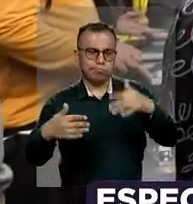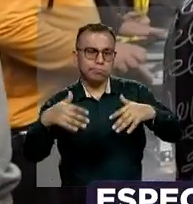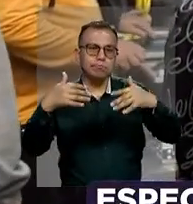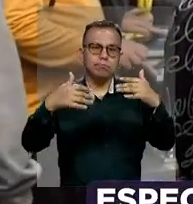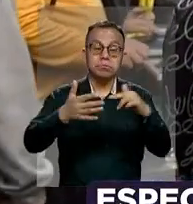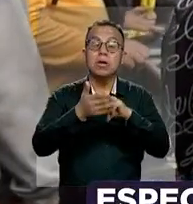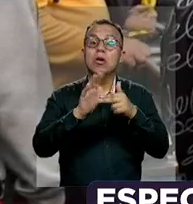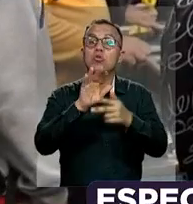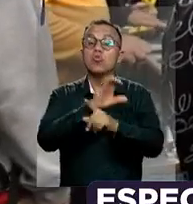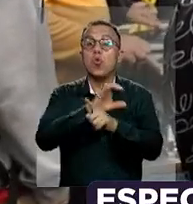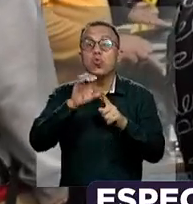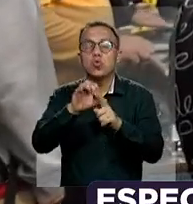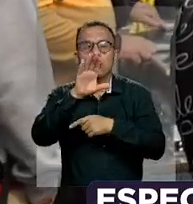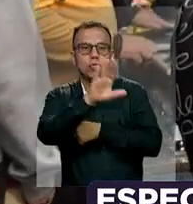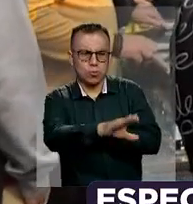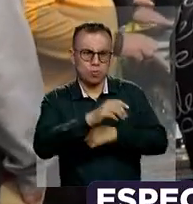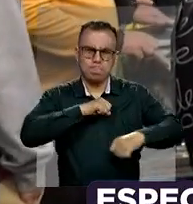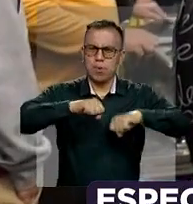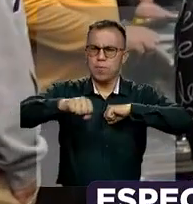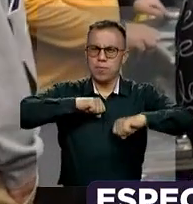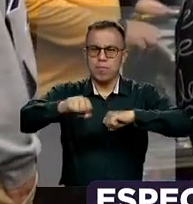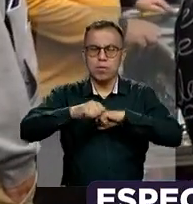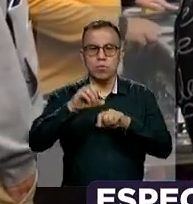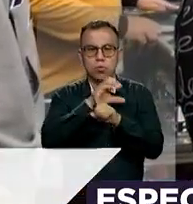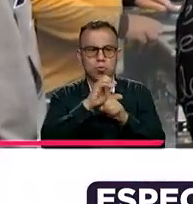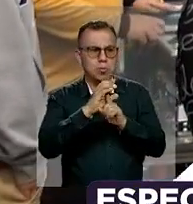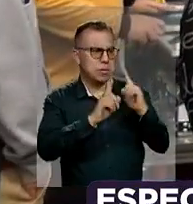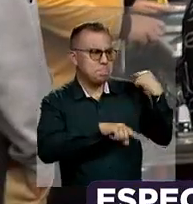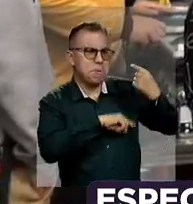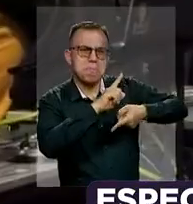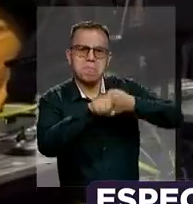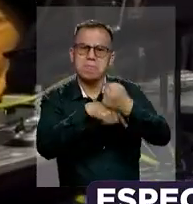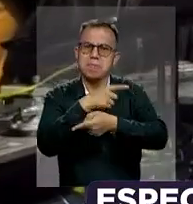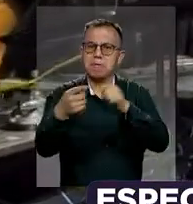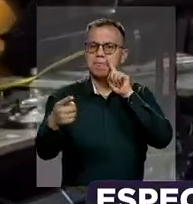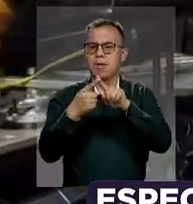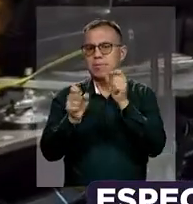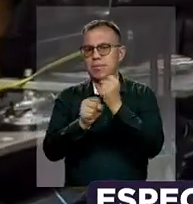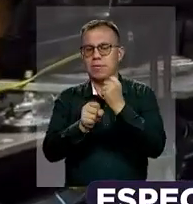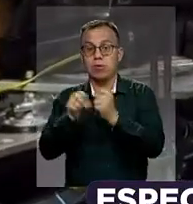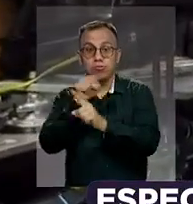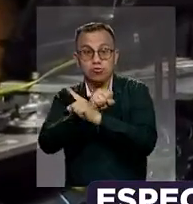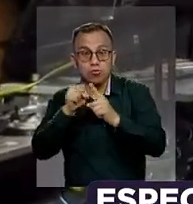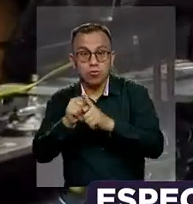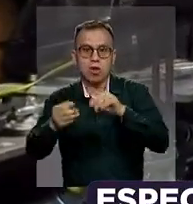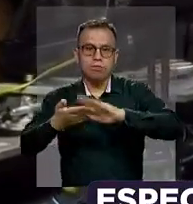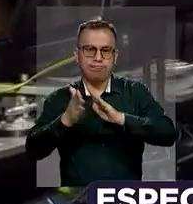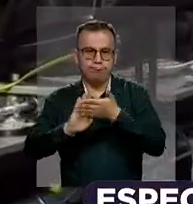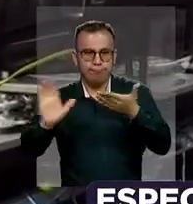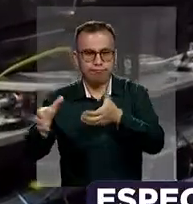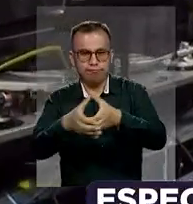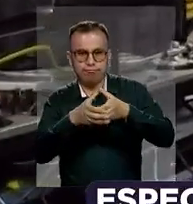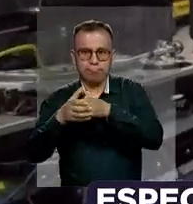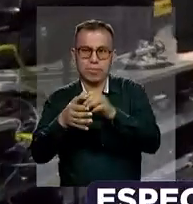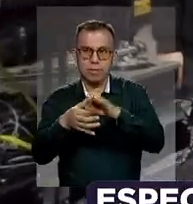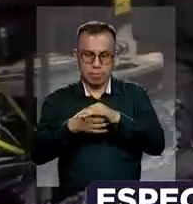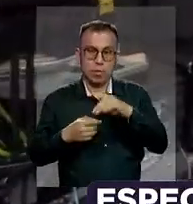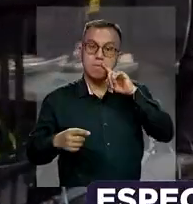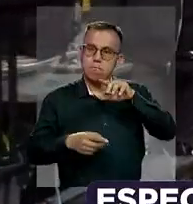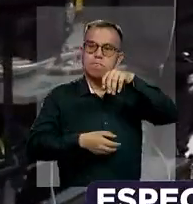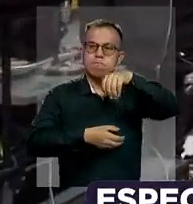movida cultural, somos una movida cultural que toda la vida trabajaba en pro del trabajo social, el trabajo comunitario. Y pues no podíamos hacer